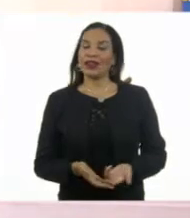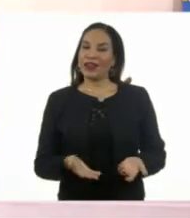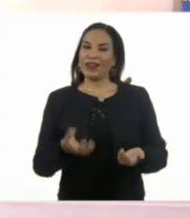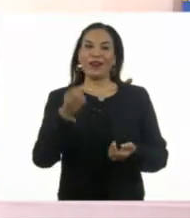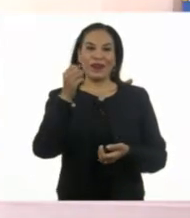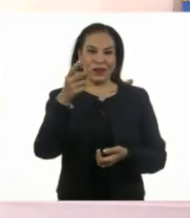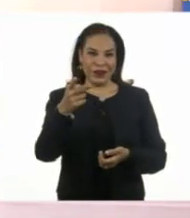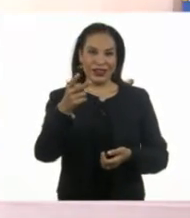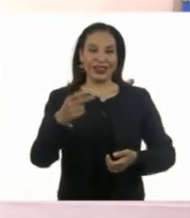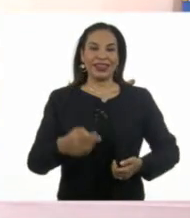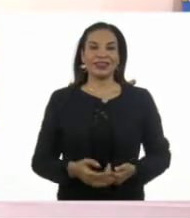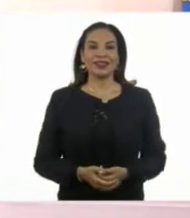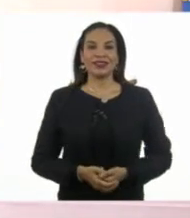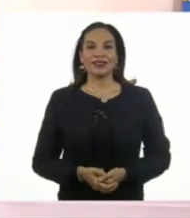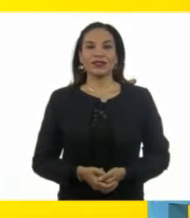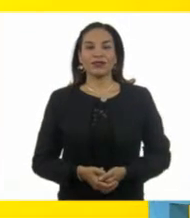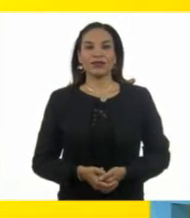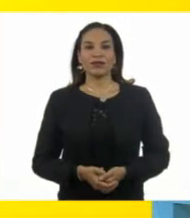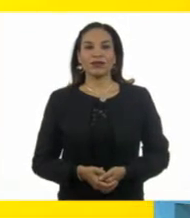Ok.